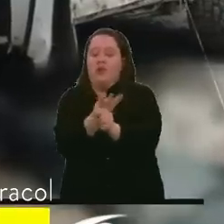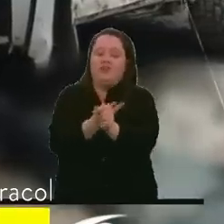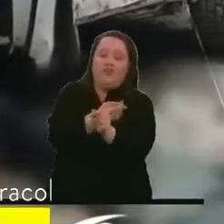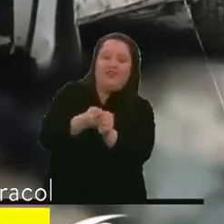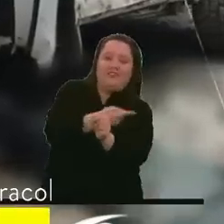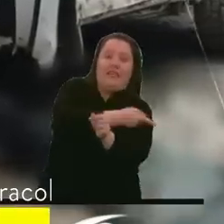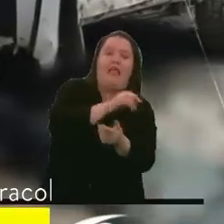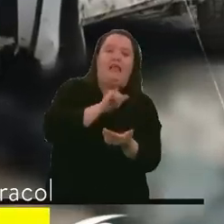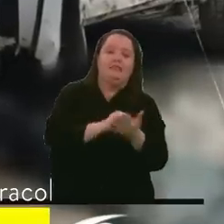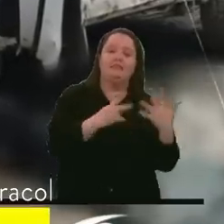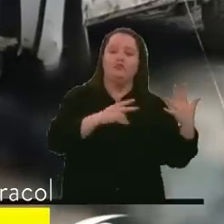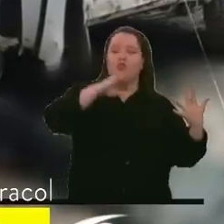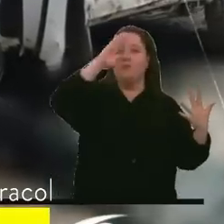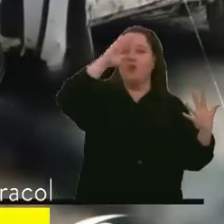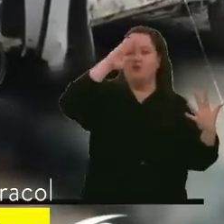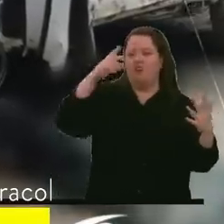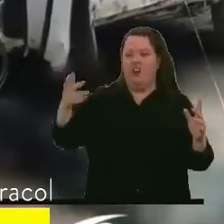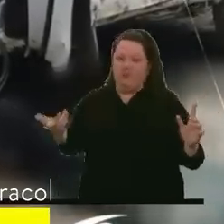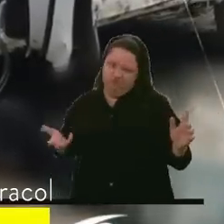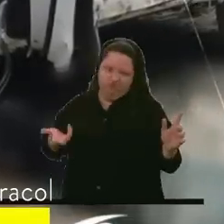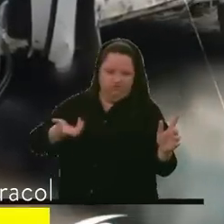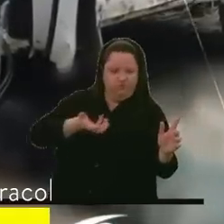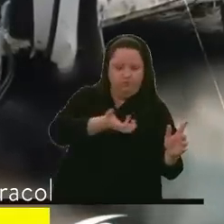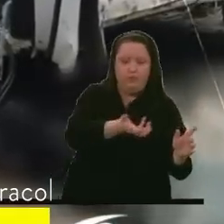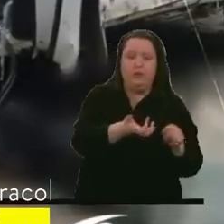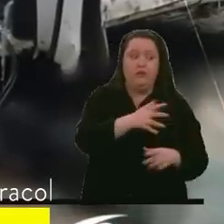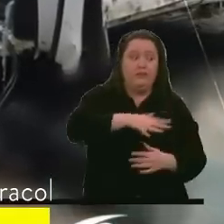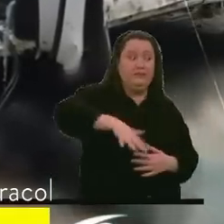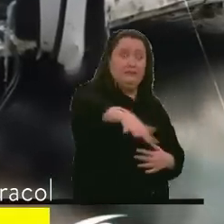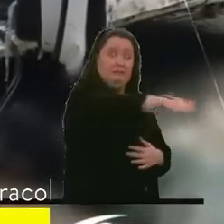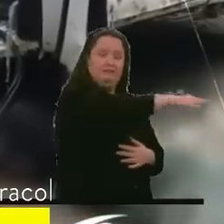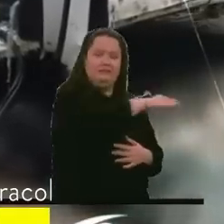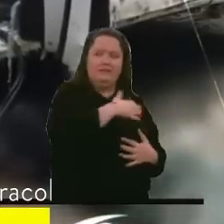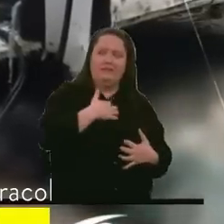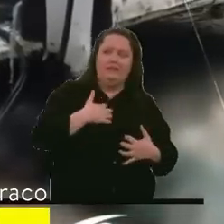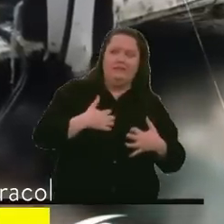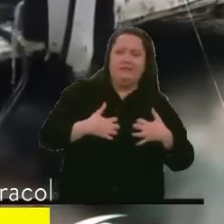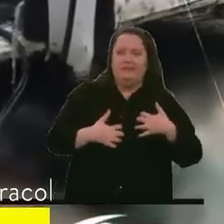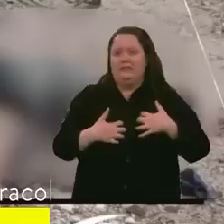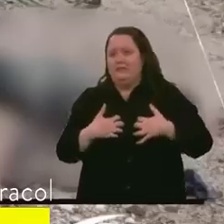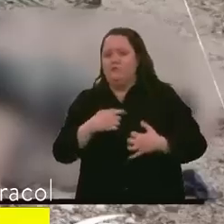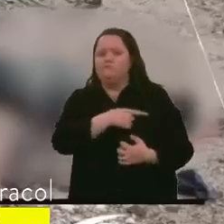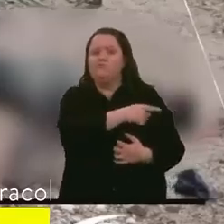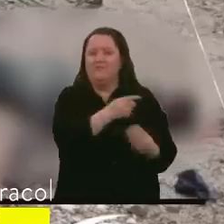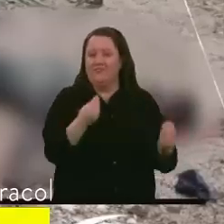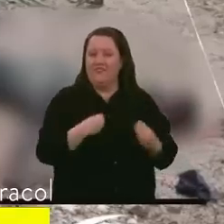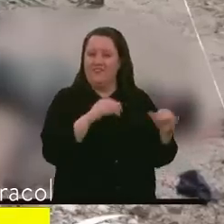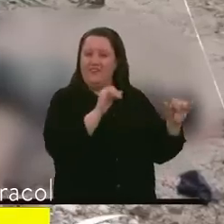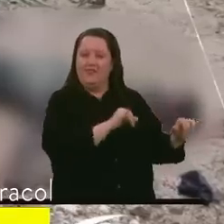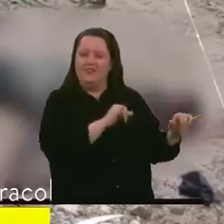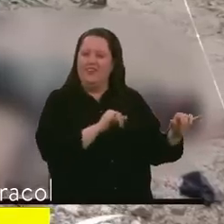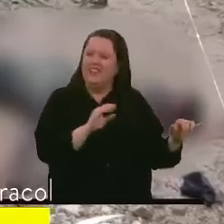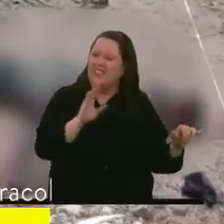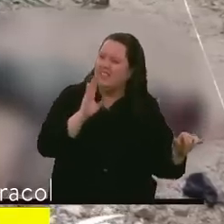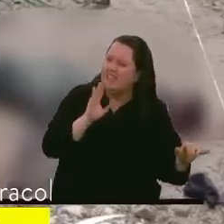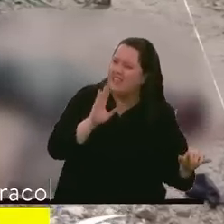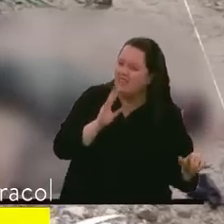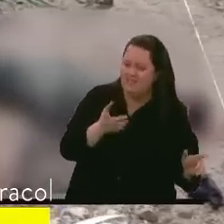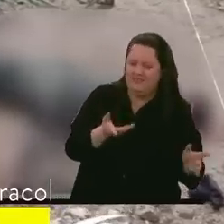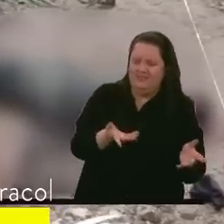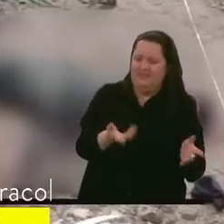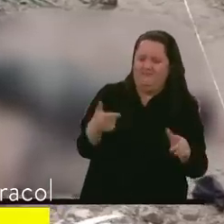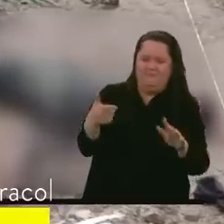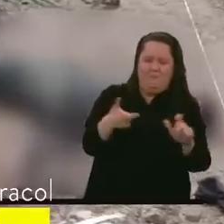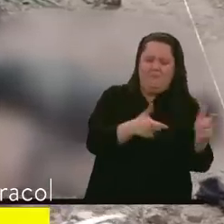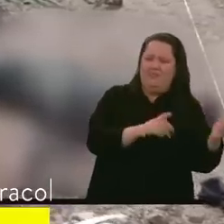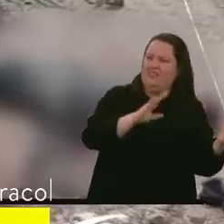asesinados en medio de una emboscada. En la zona reina el miedo y la zozobra, mientras los habitantes se preguntan quién está detrás de este repudiable hecho.